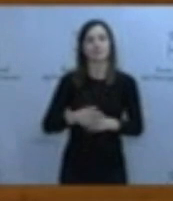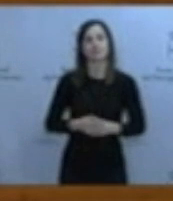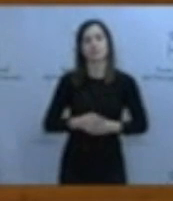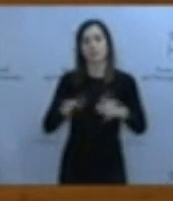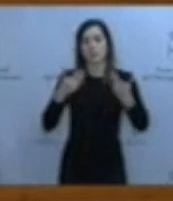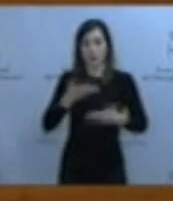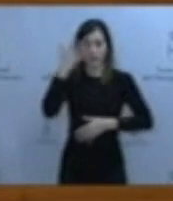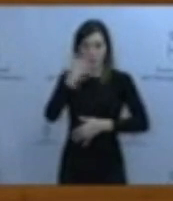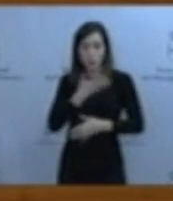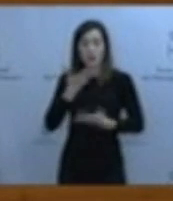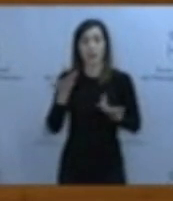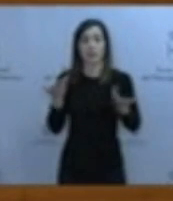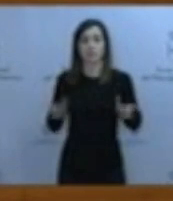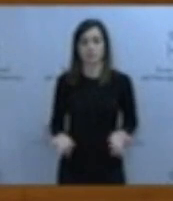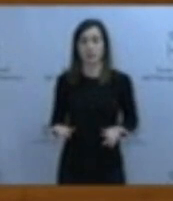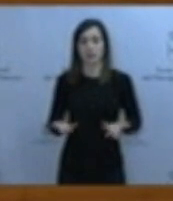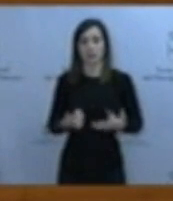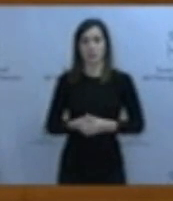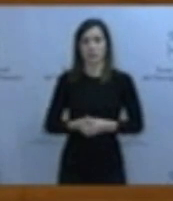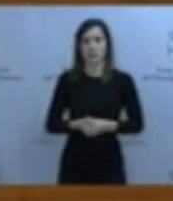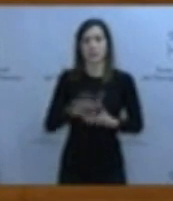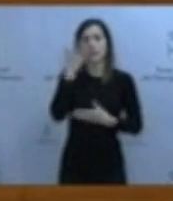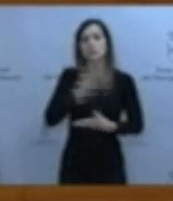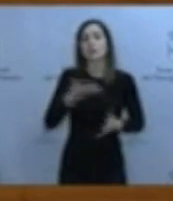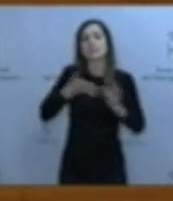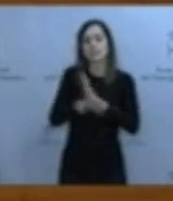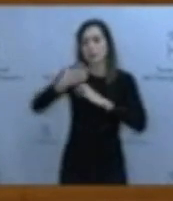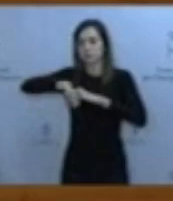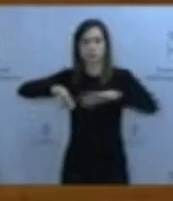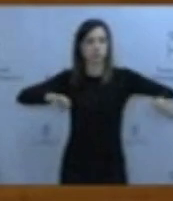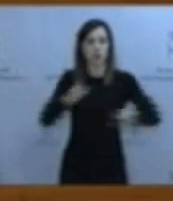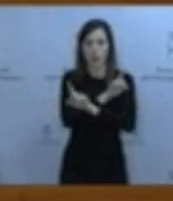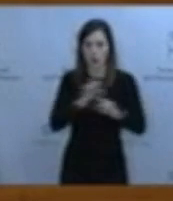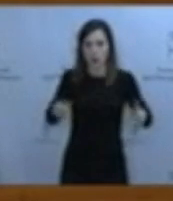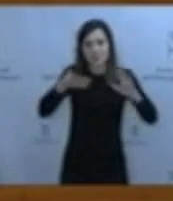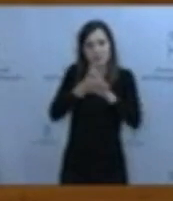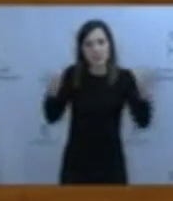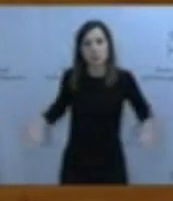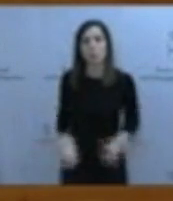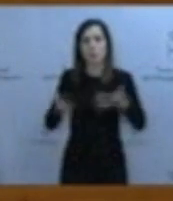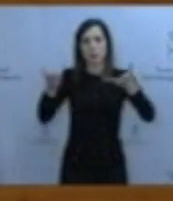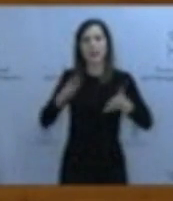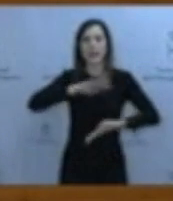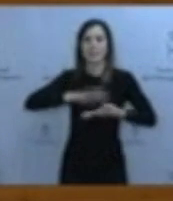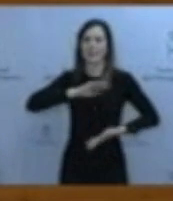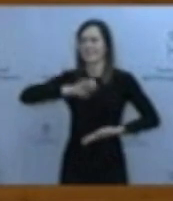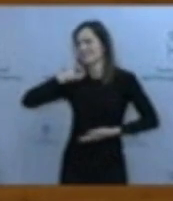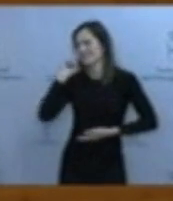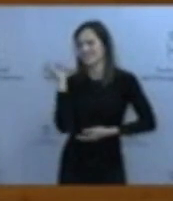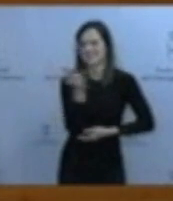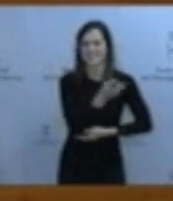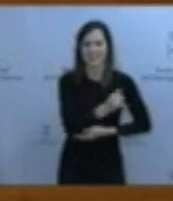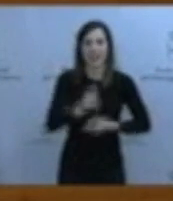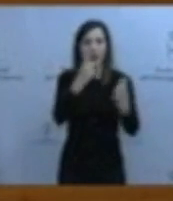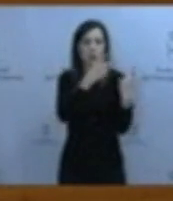decía, no tiene que ser un segregador, sino un potenciador de las diversas y múltiples capacidades que todos los alumnos